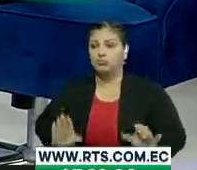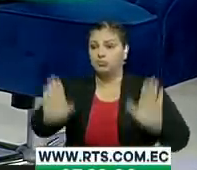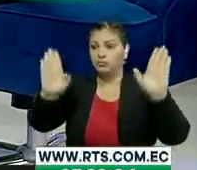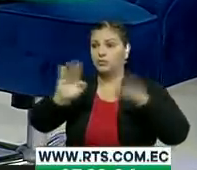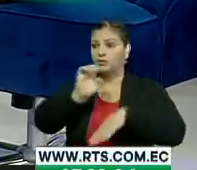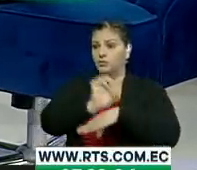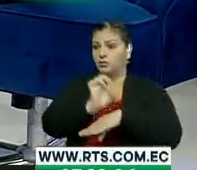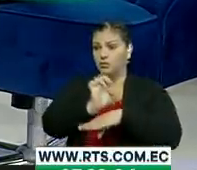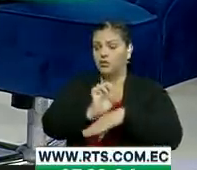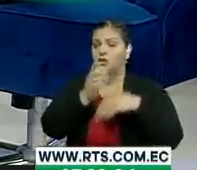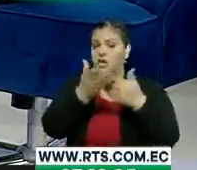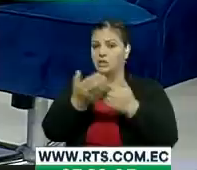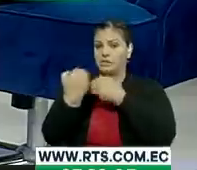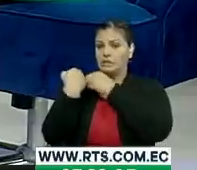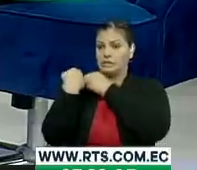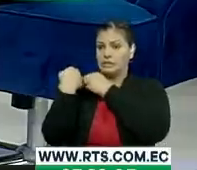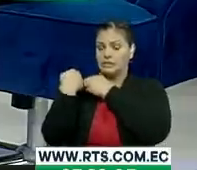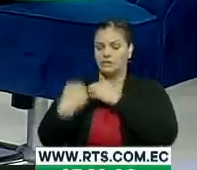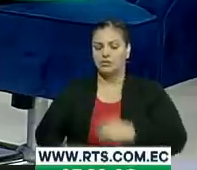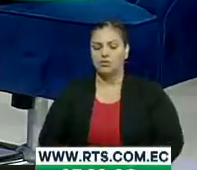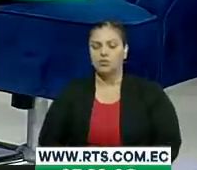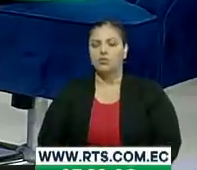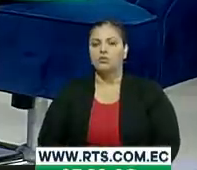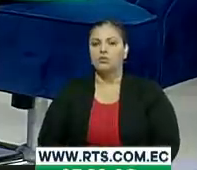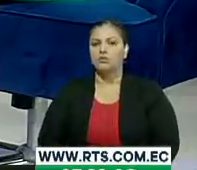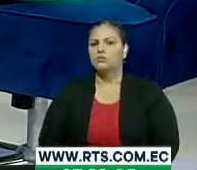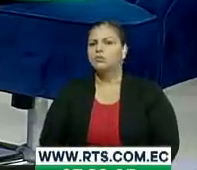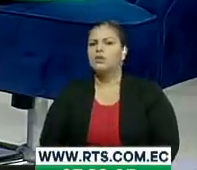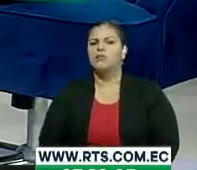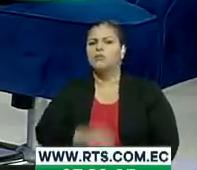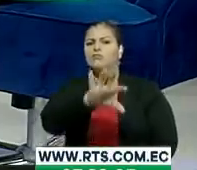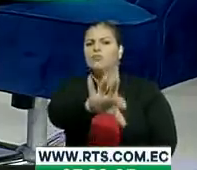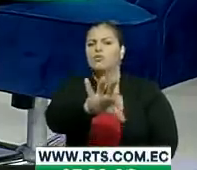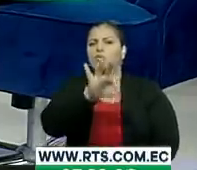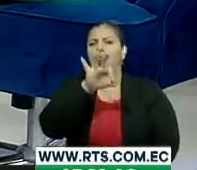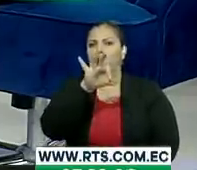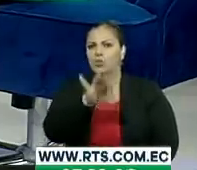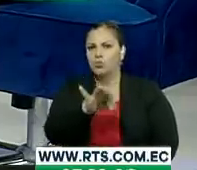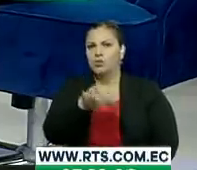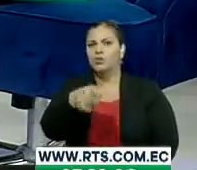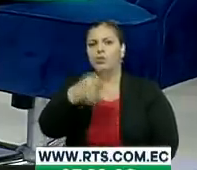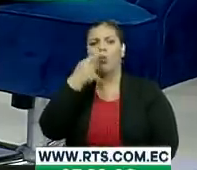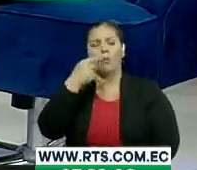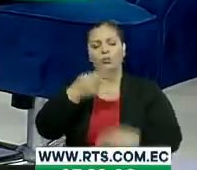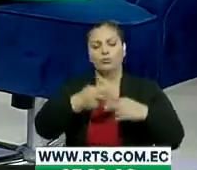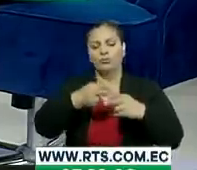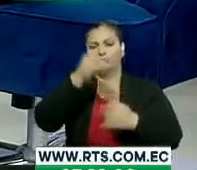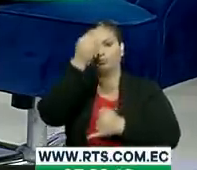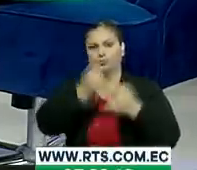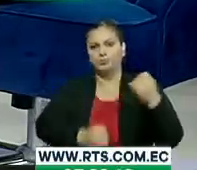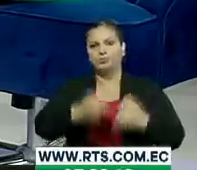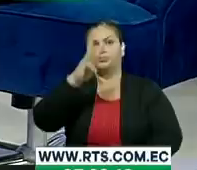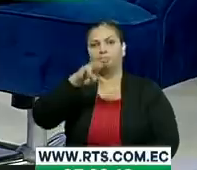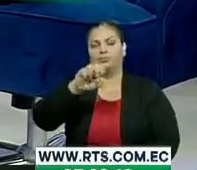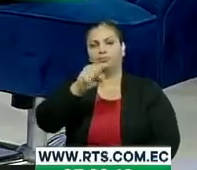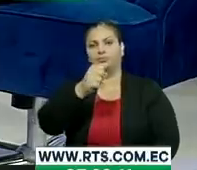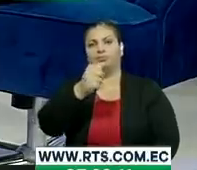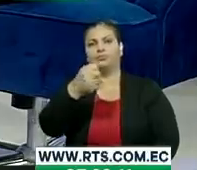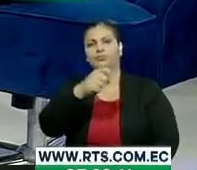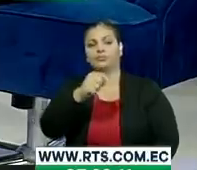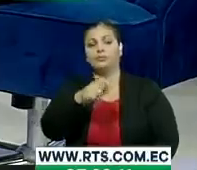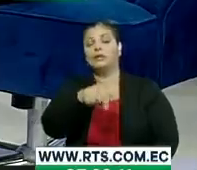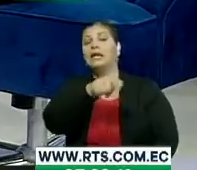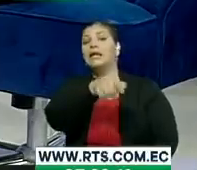se pueda pagar, contratar nuevamente los servicios del señor Mesa para que éste pueda reconstruir ese